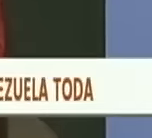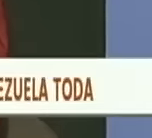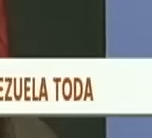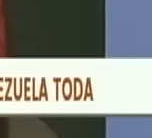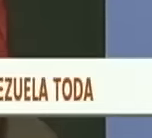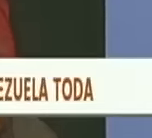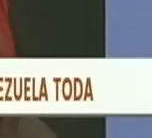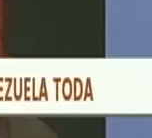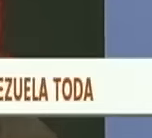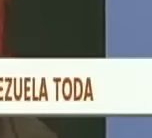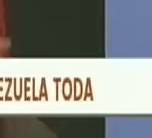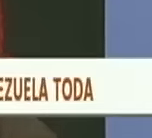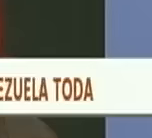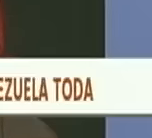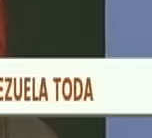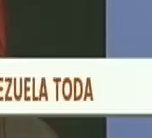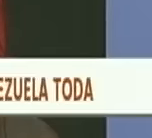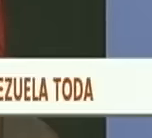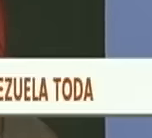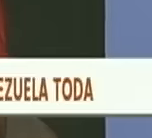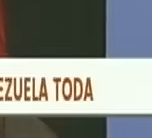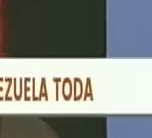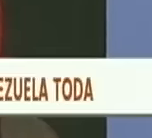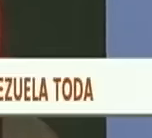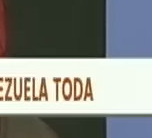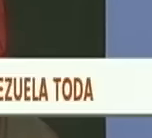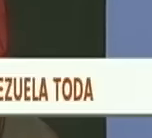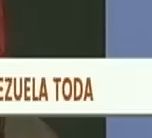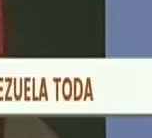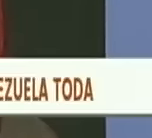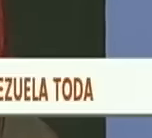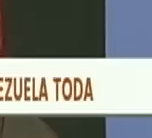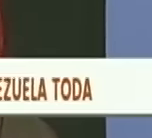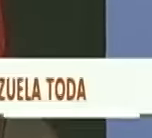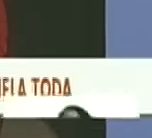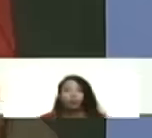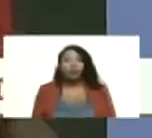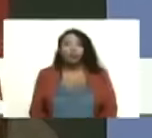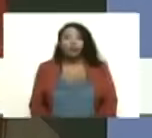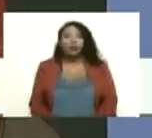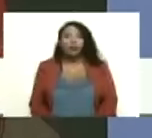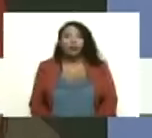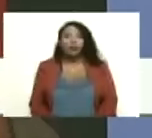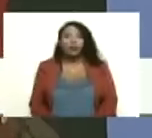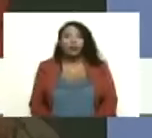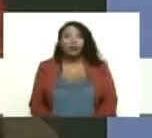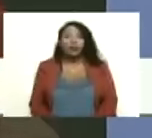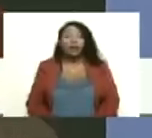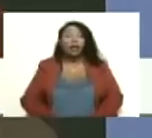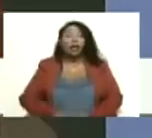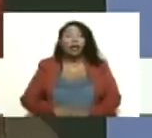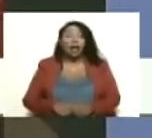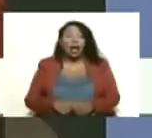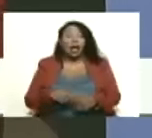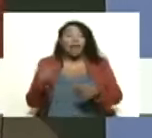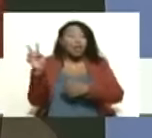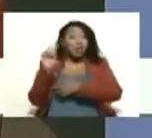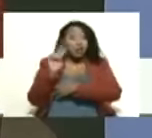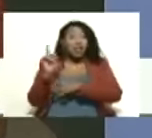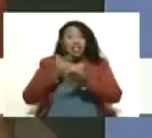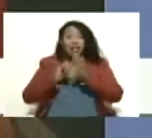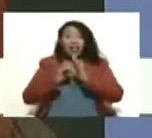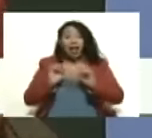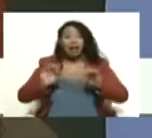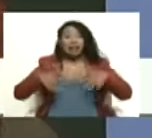esequibo es una gran jornada de canto una gran jornada de música porque la venezolanidad significa también alegría y esta ha sido una